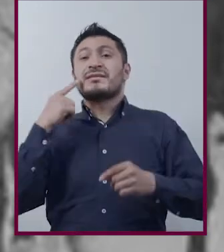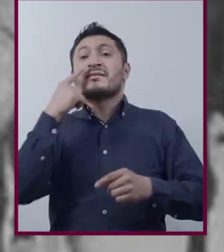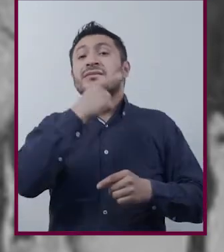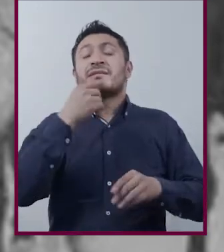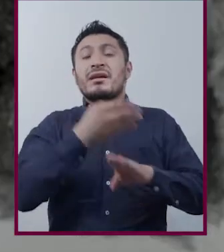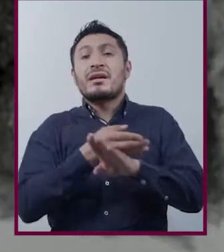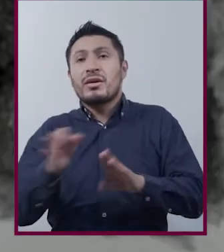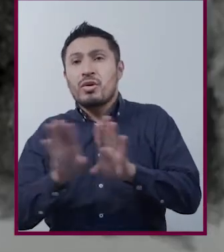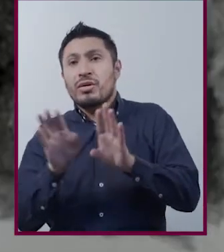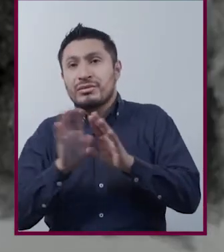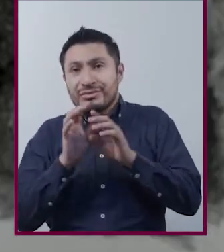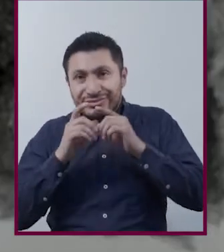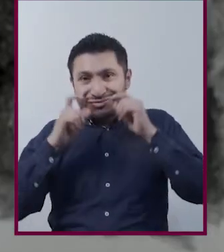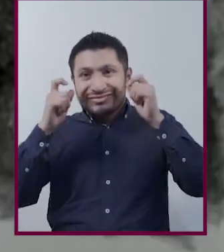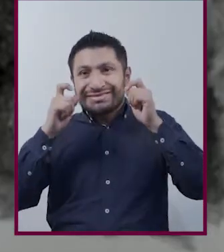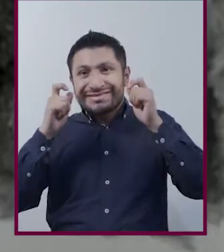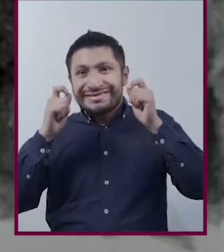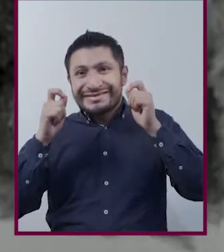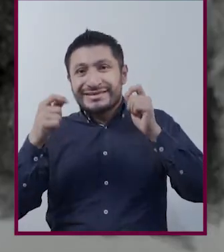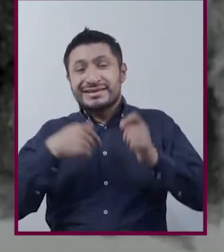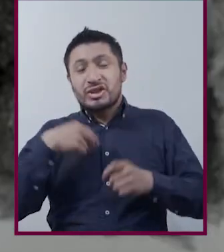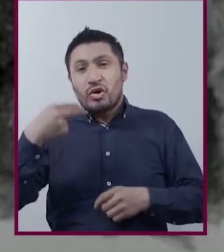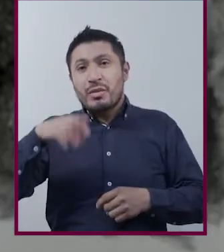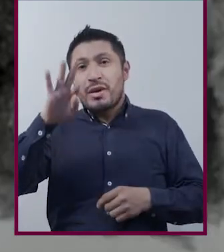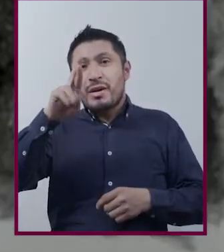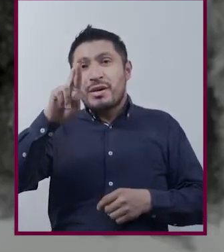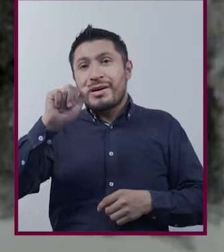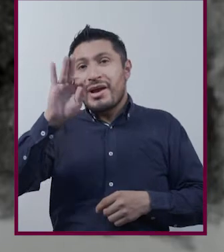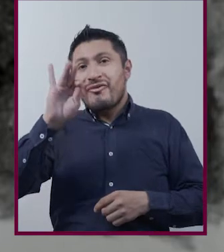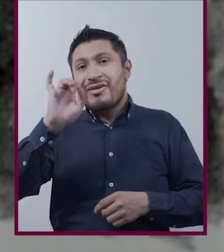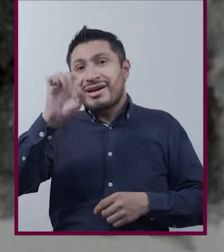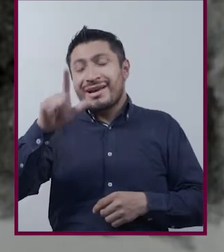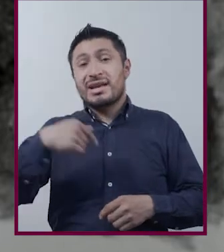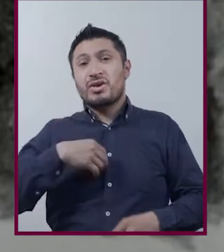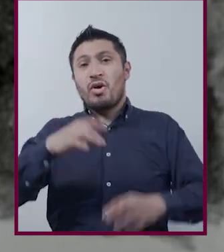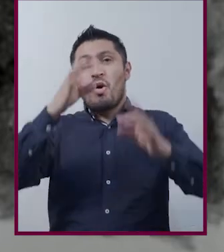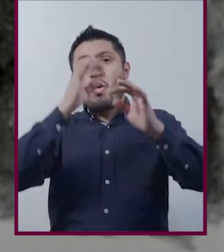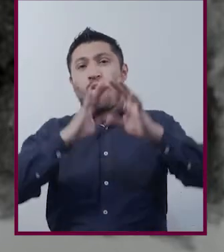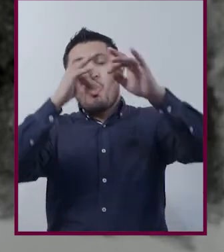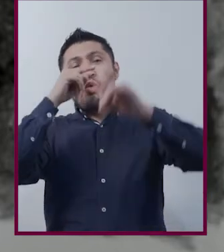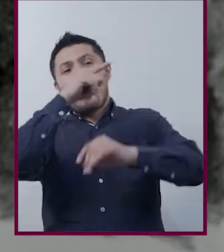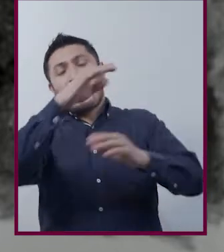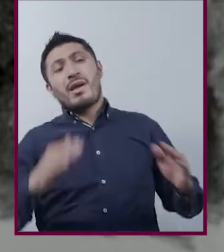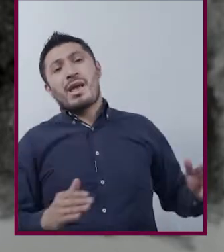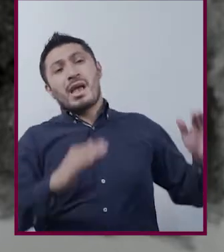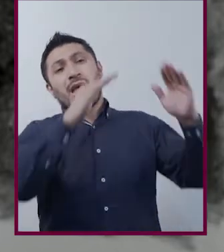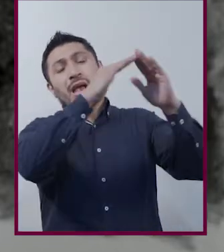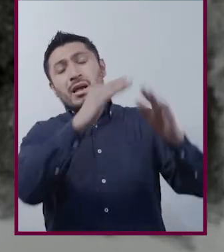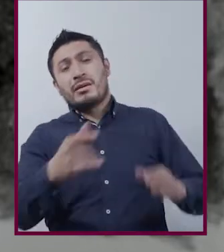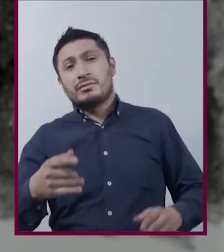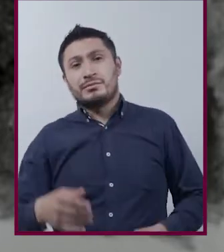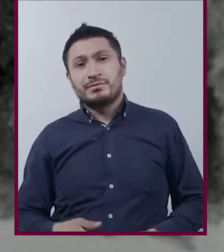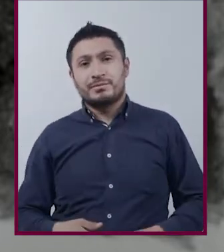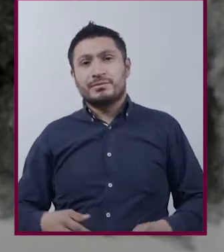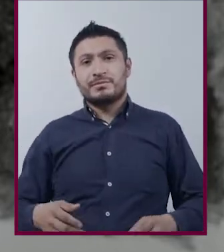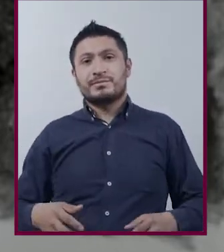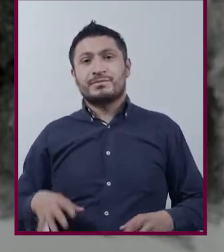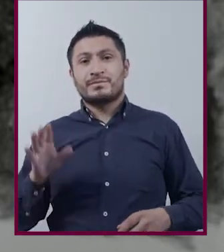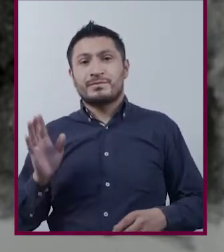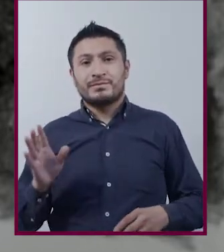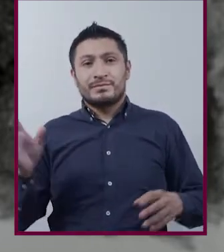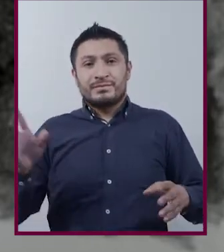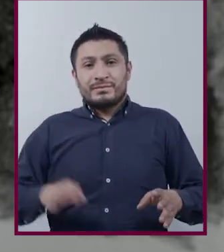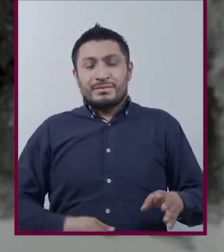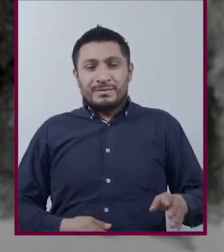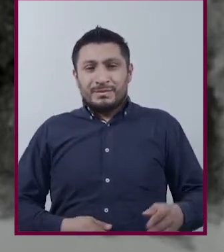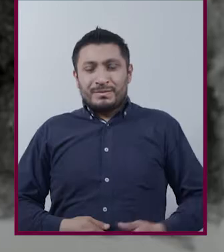se elasticaron con un «Yo me llamo Rafael, soy trompeta del Cerro de la Iguana». Apretó la servilleta contra su